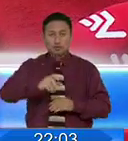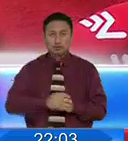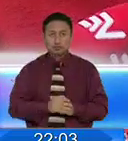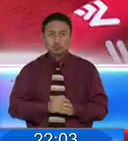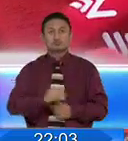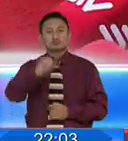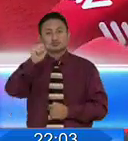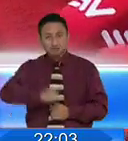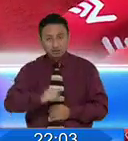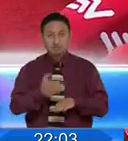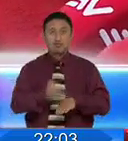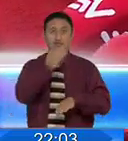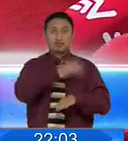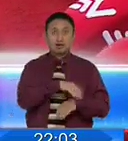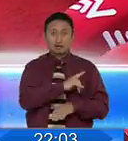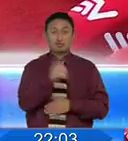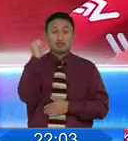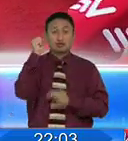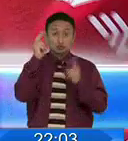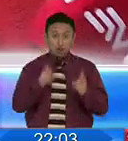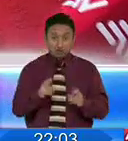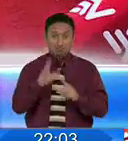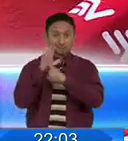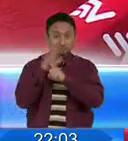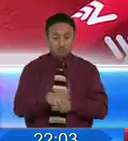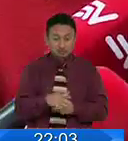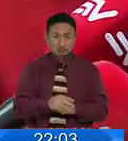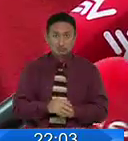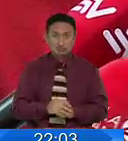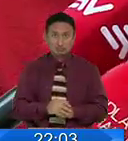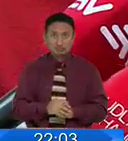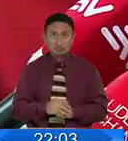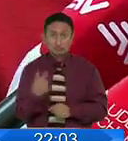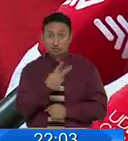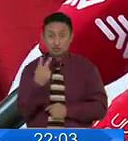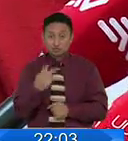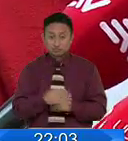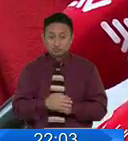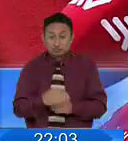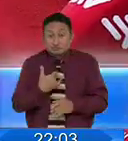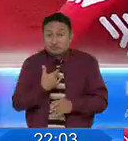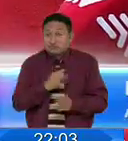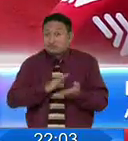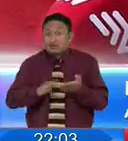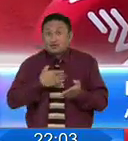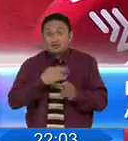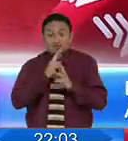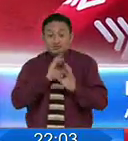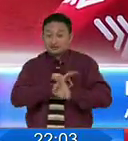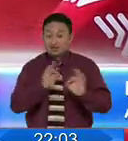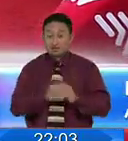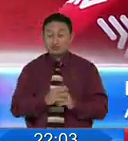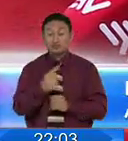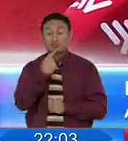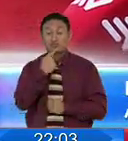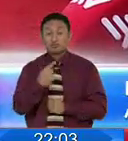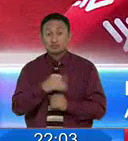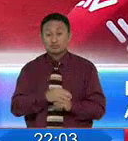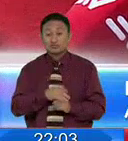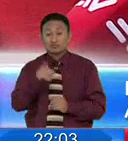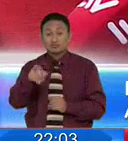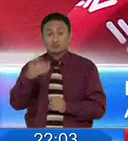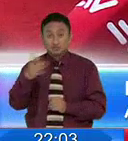sí hubo violaciones de los derechos humanos. De parte y parte. Eso yo no puedo responder, y por eso estoy diciendo,